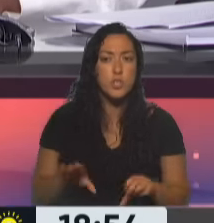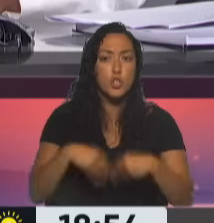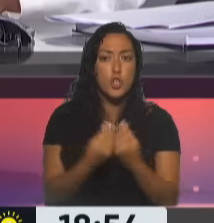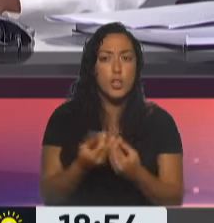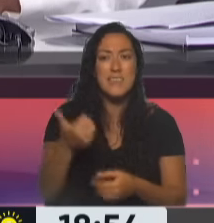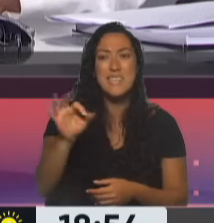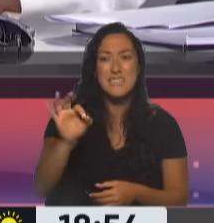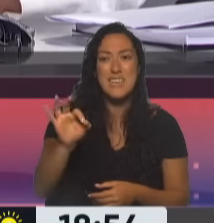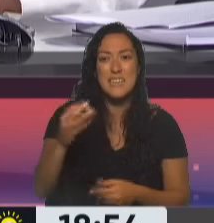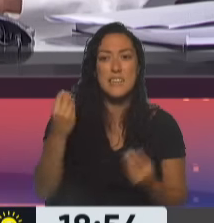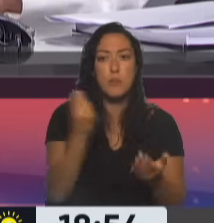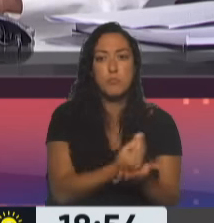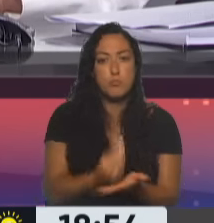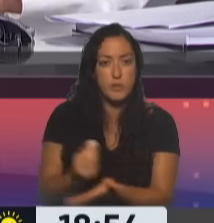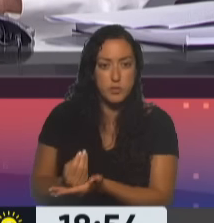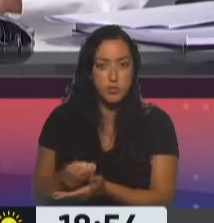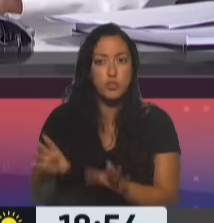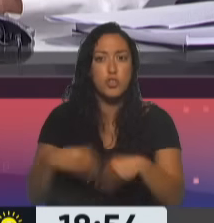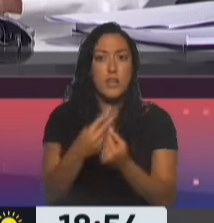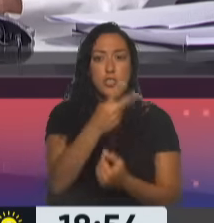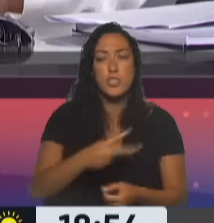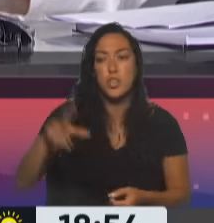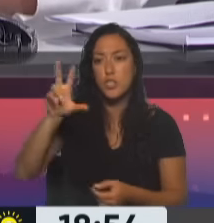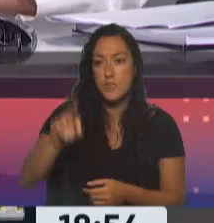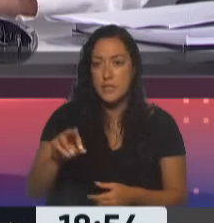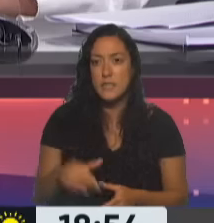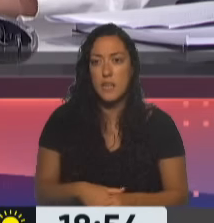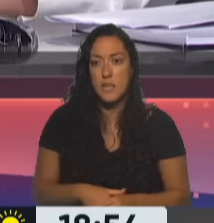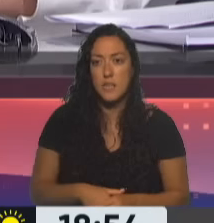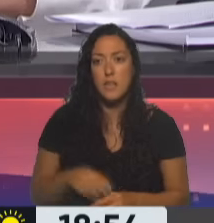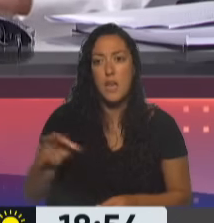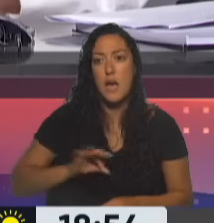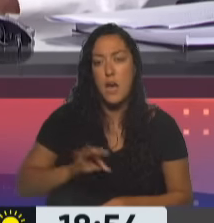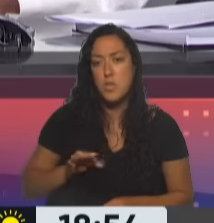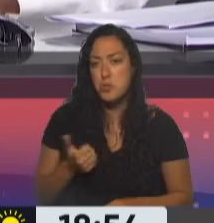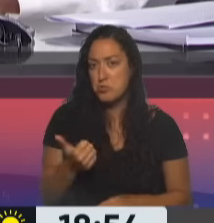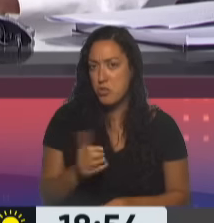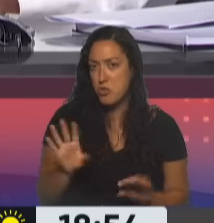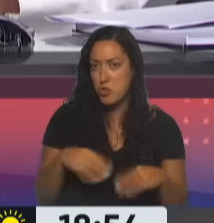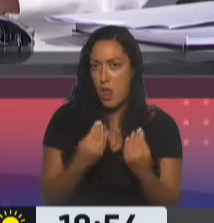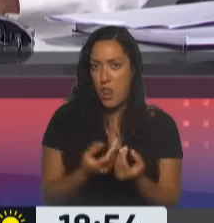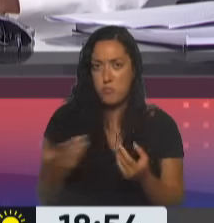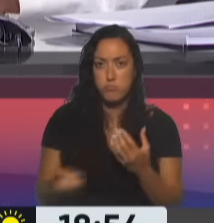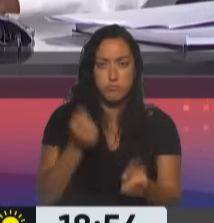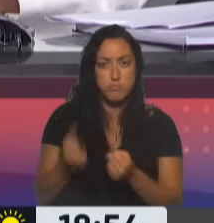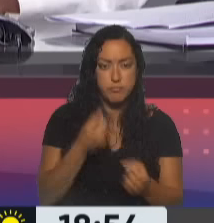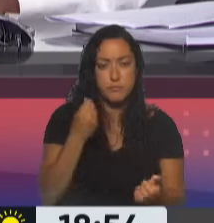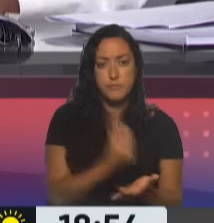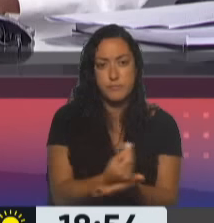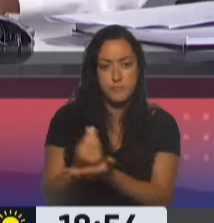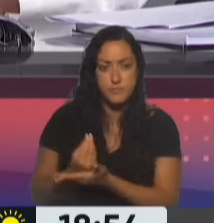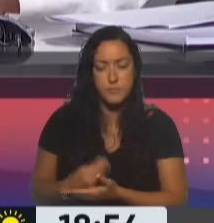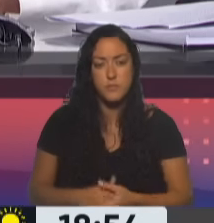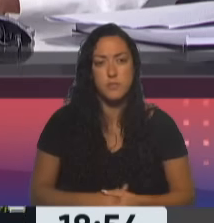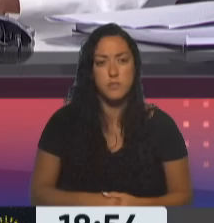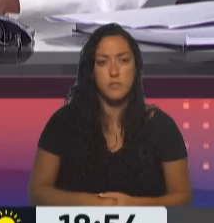60 escaños de 230. Es mucho. Es muchísimo. Es mucho. En muy pocos años. Pero claro, de eso se trata. Exactamente. Bueno, Nuria, ahora hay que ver, ¿no? El